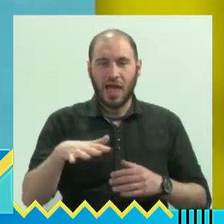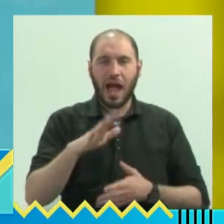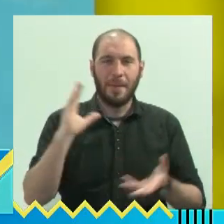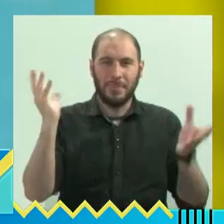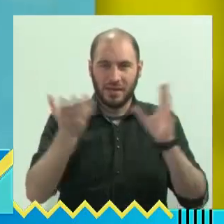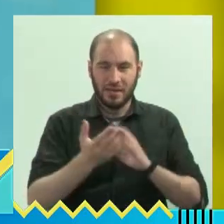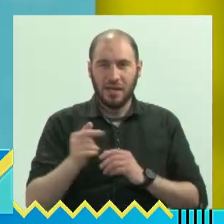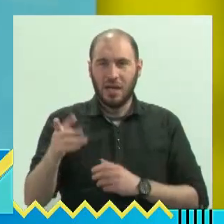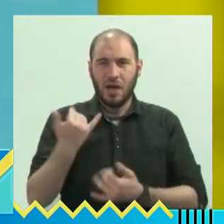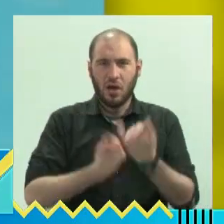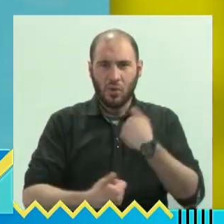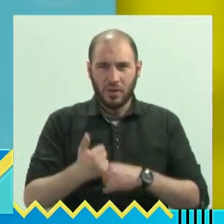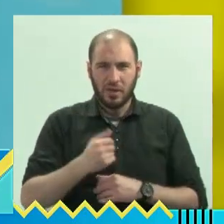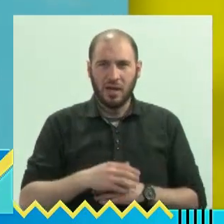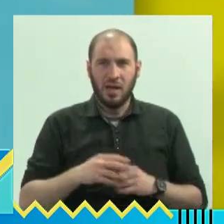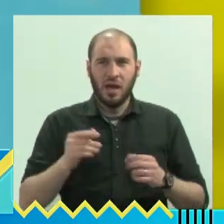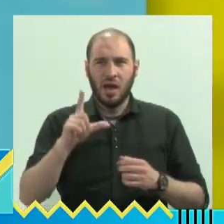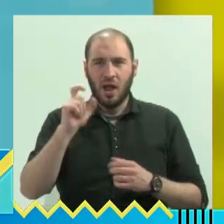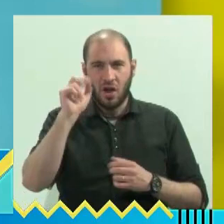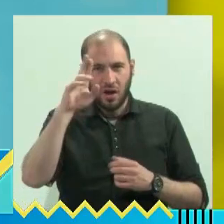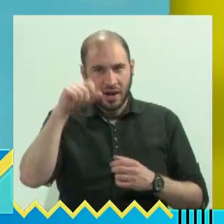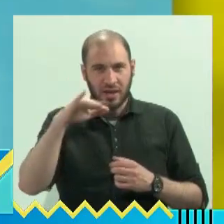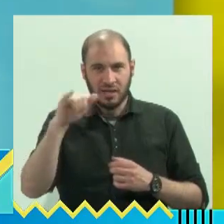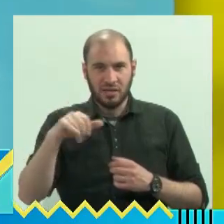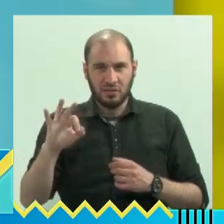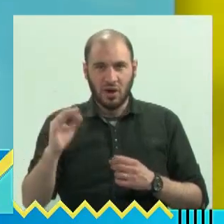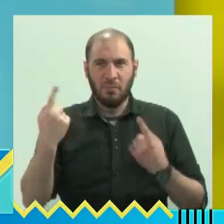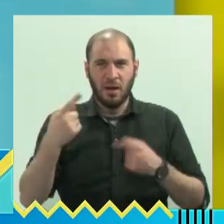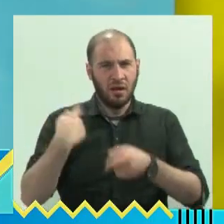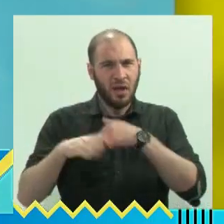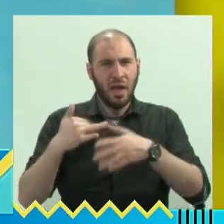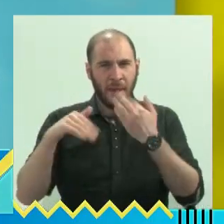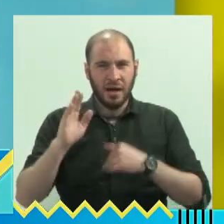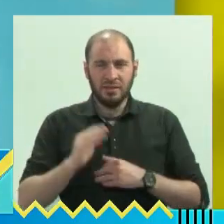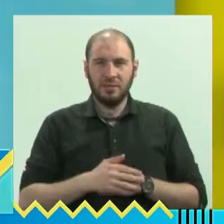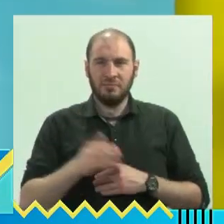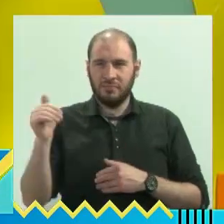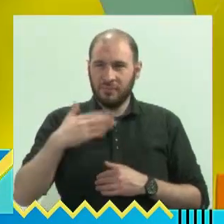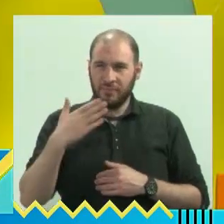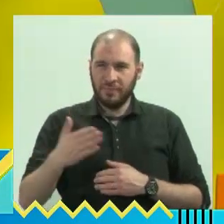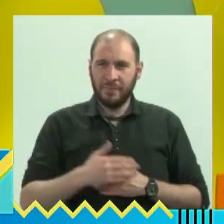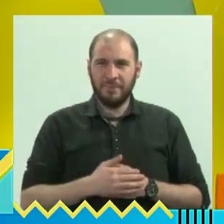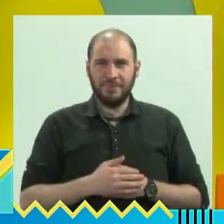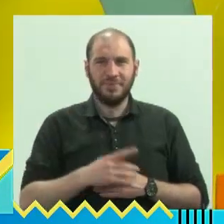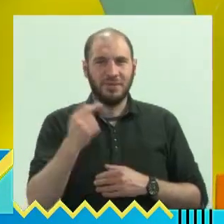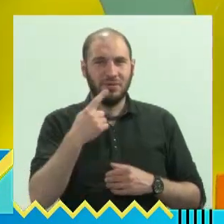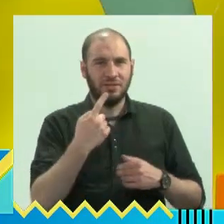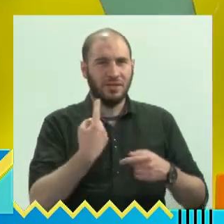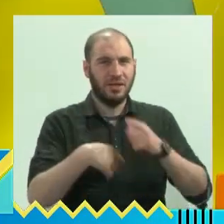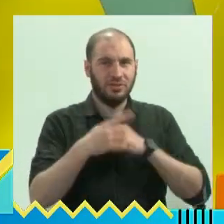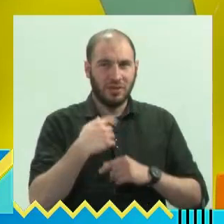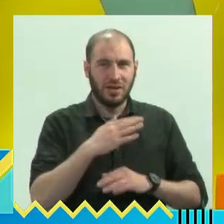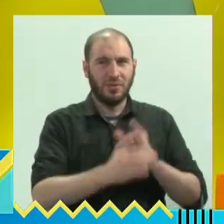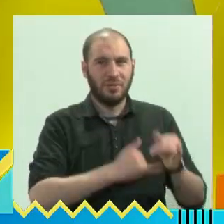Ambientales, y nos vas a hablar fundamentalmente de Lorenzo Barcala, pero imagino que tenés muchas más historias. Gracias por estar acá. Tengo historias